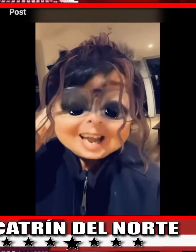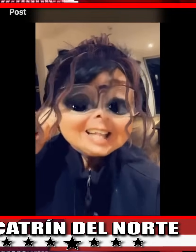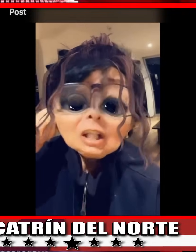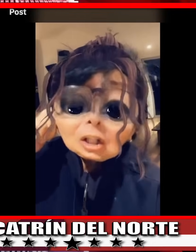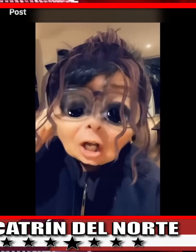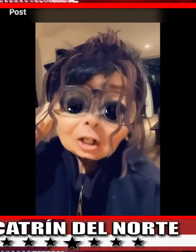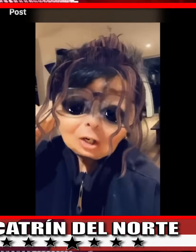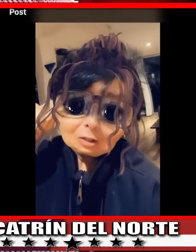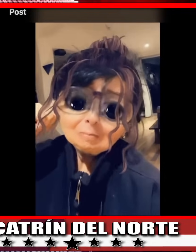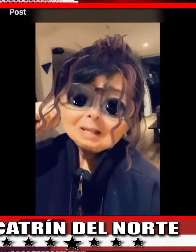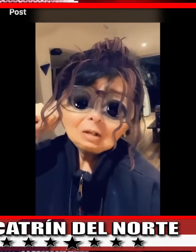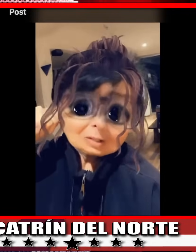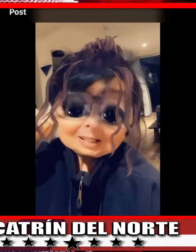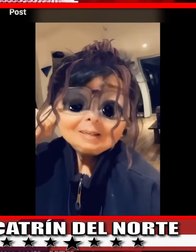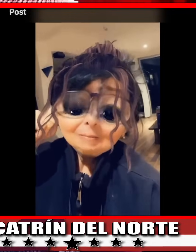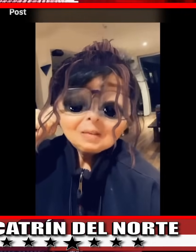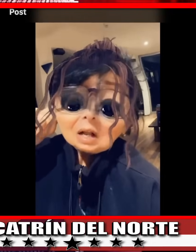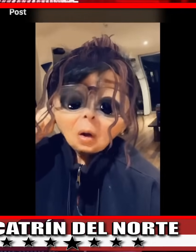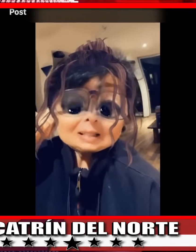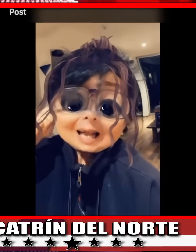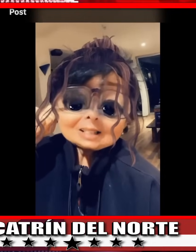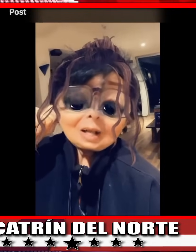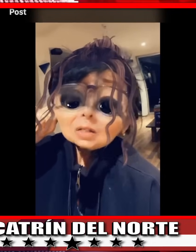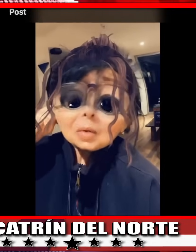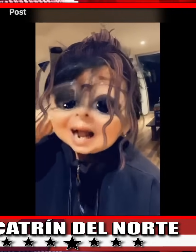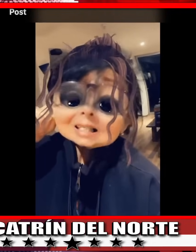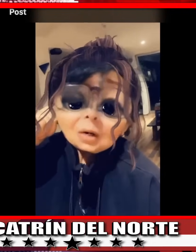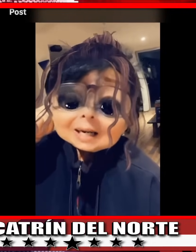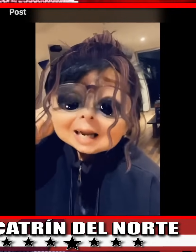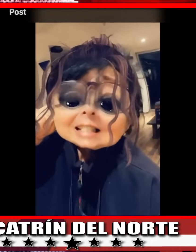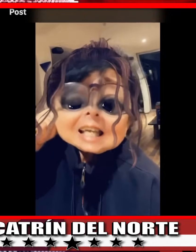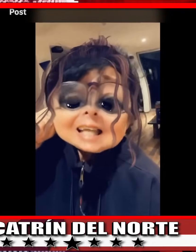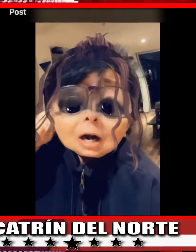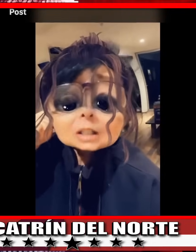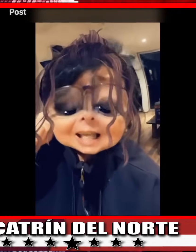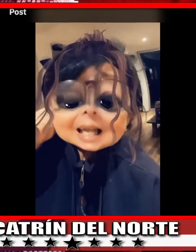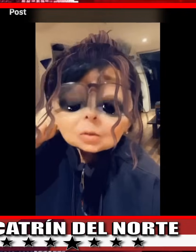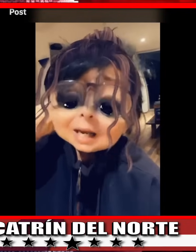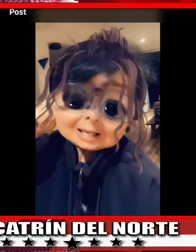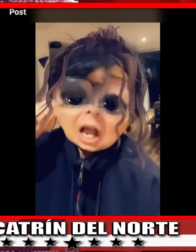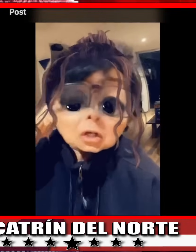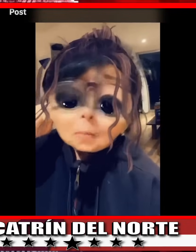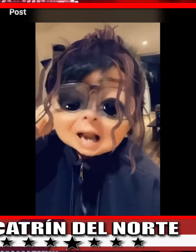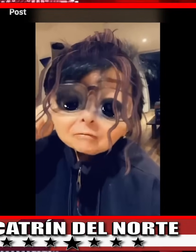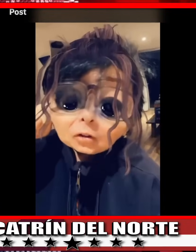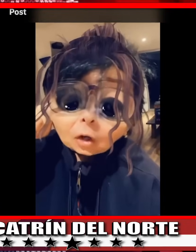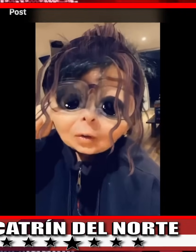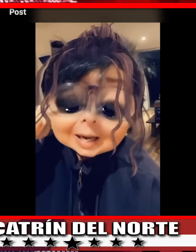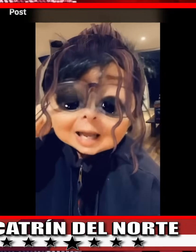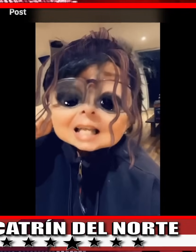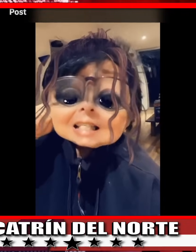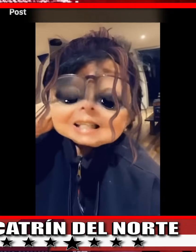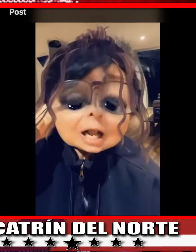eh en todos los medios Sí o sea es es una gasolinera Sí ya lo sé que es una yo vi la